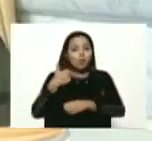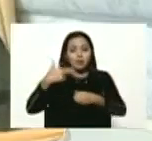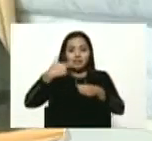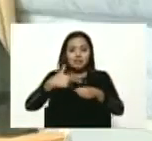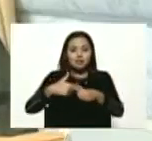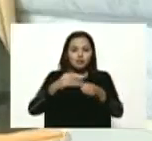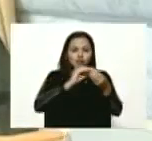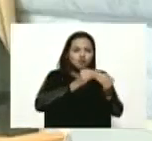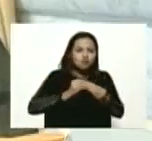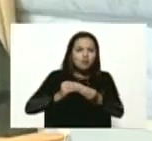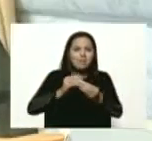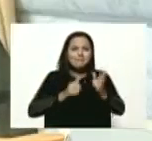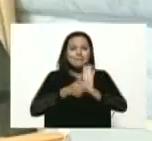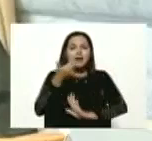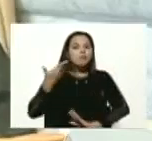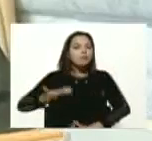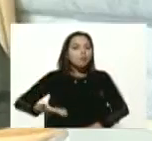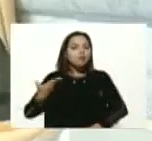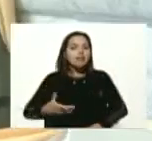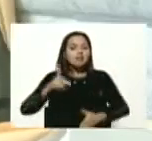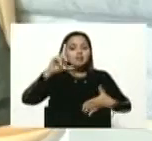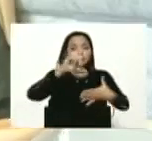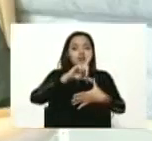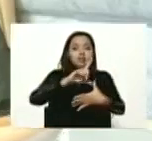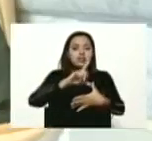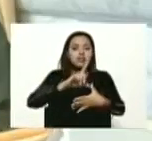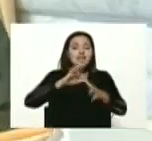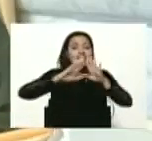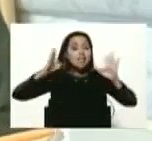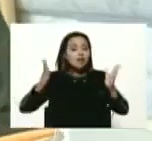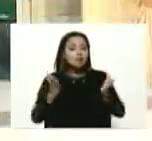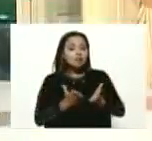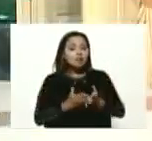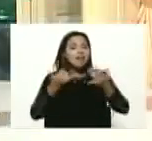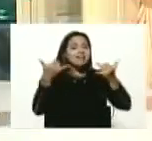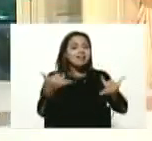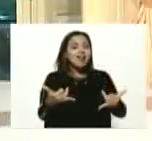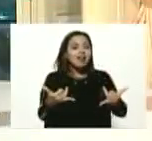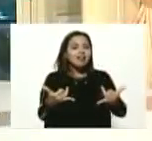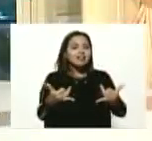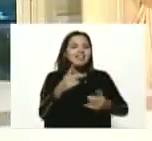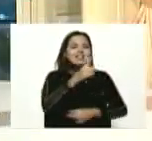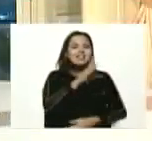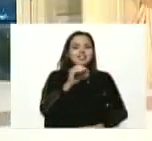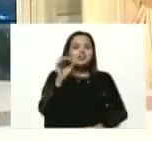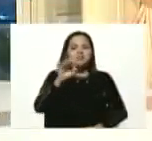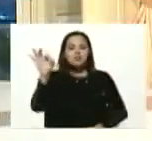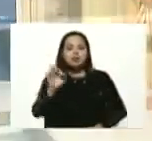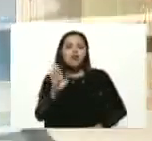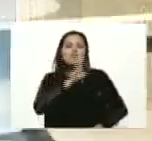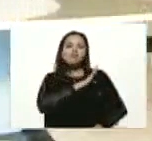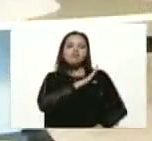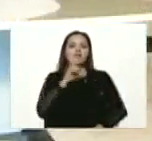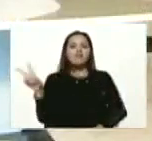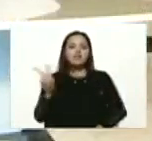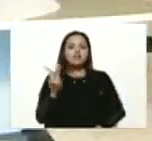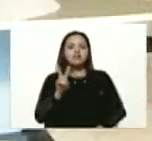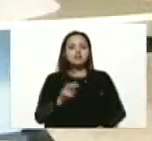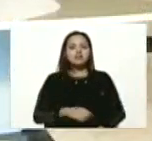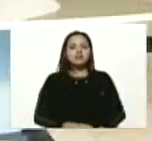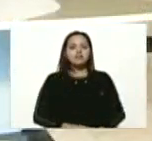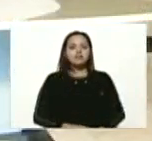de mejoramiento de crudo más importante de América Latina y del mundo. Ya es 100% venezolano